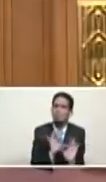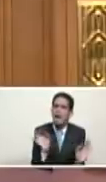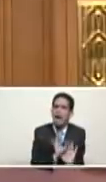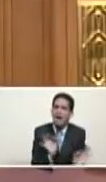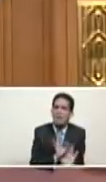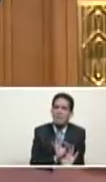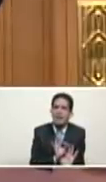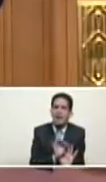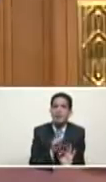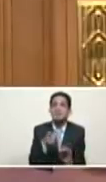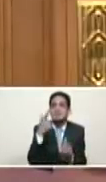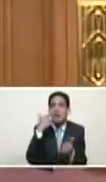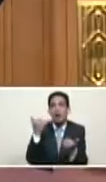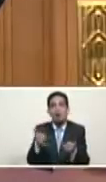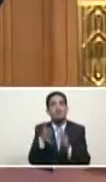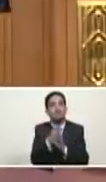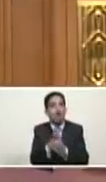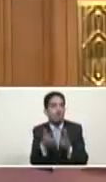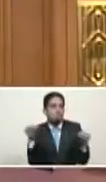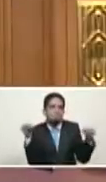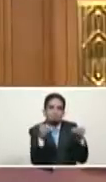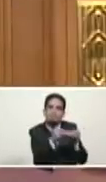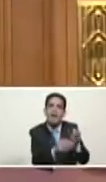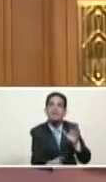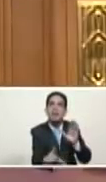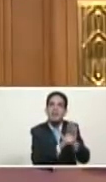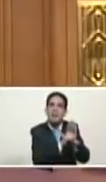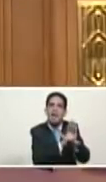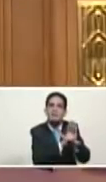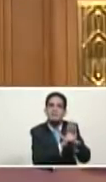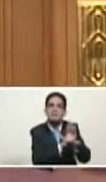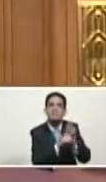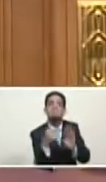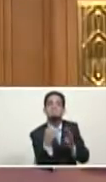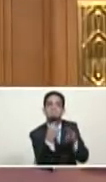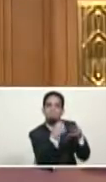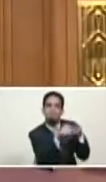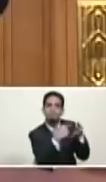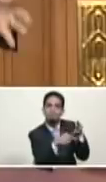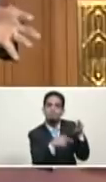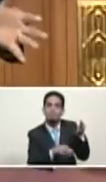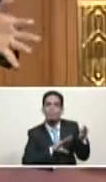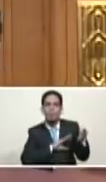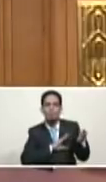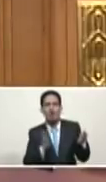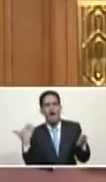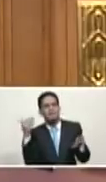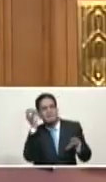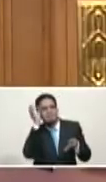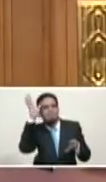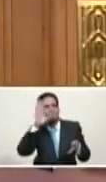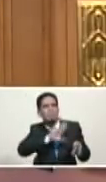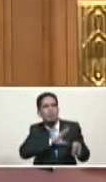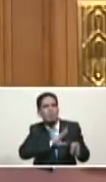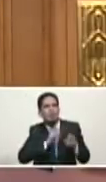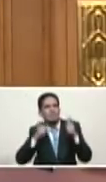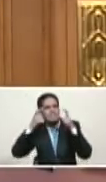en el marco de la Constitución y de la ley y de los principios revolucionarios del comandante Chávez.